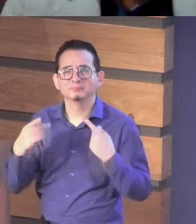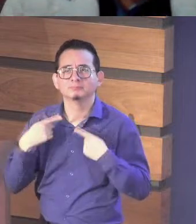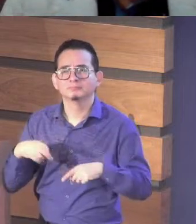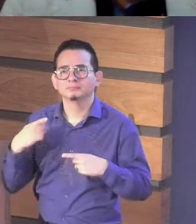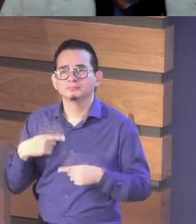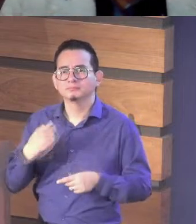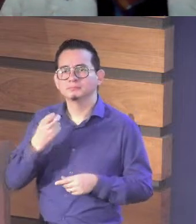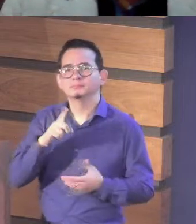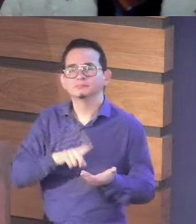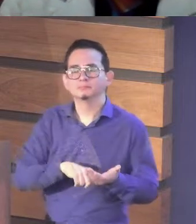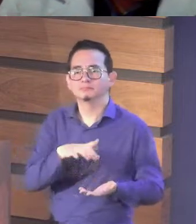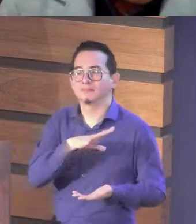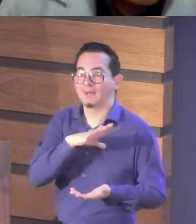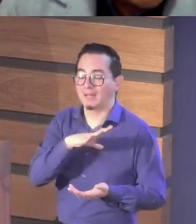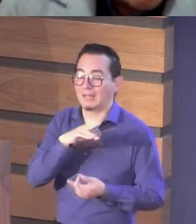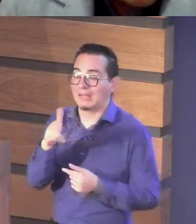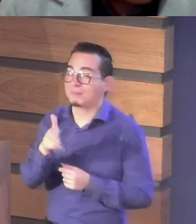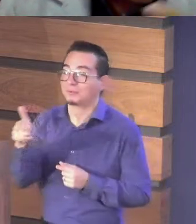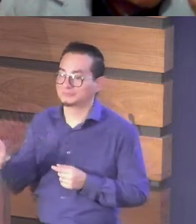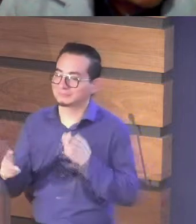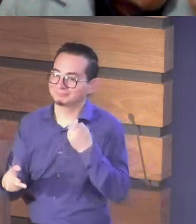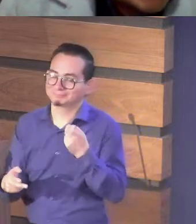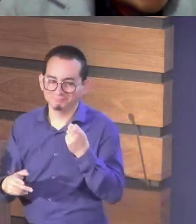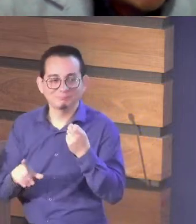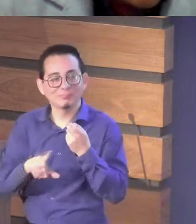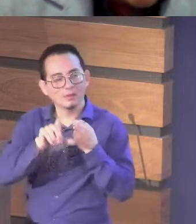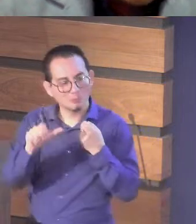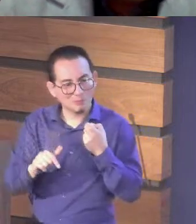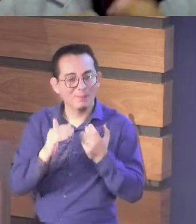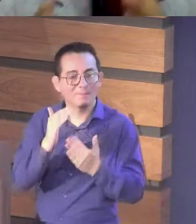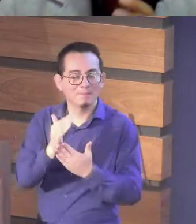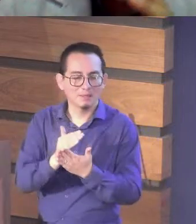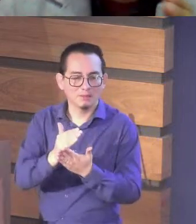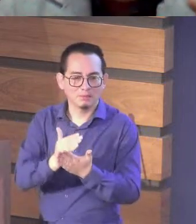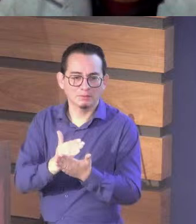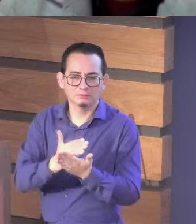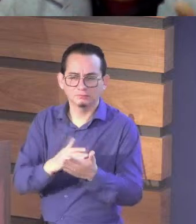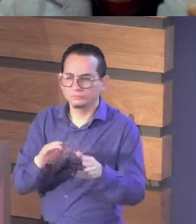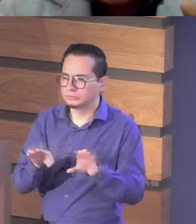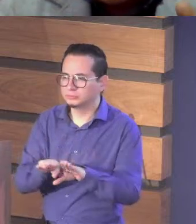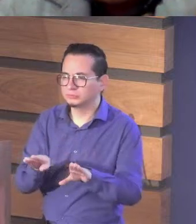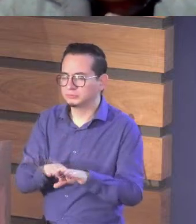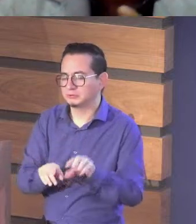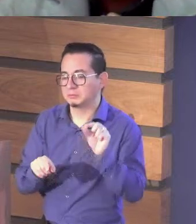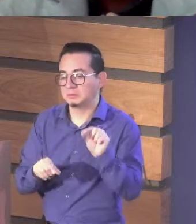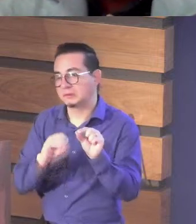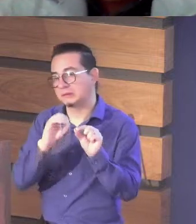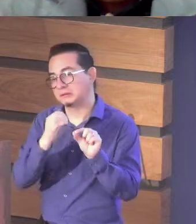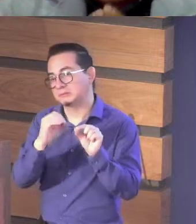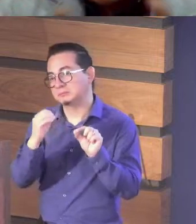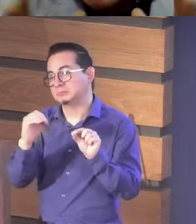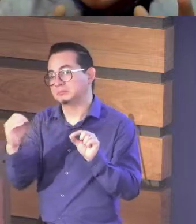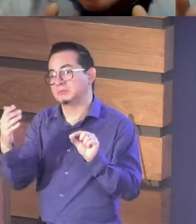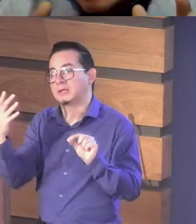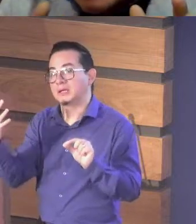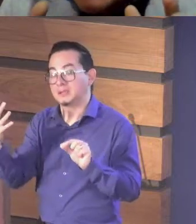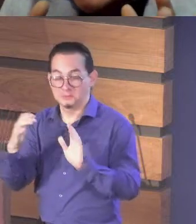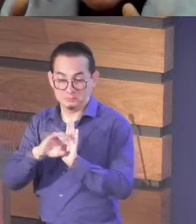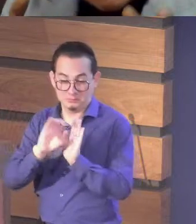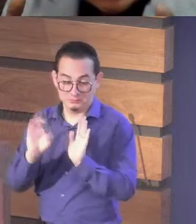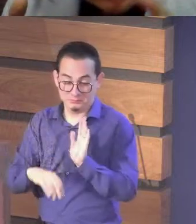la hipoacusia. Como podemos ver, incluso hay una relación de 0.0005 que en